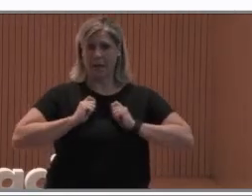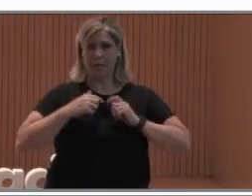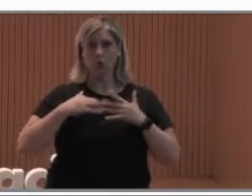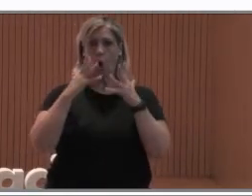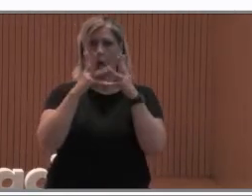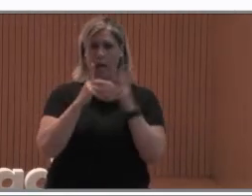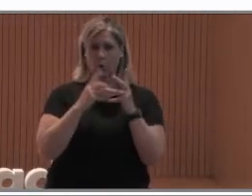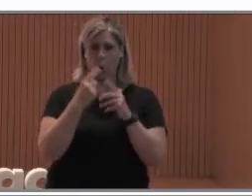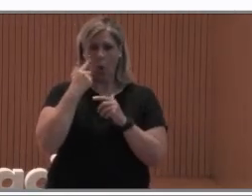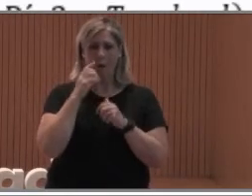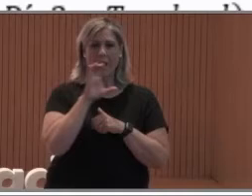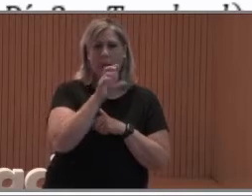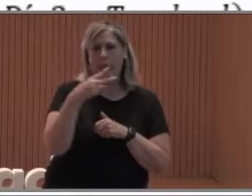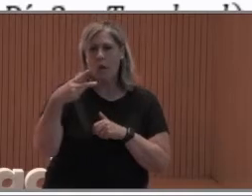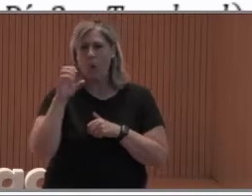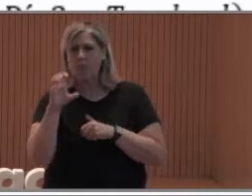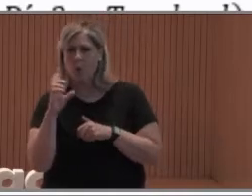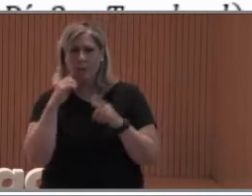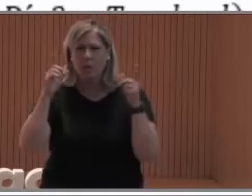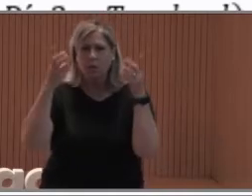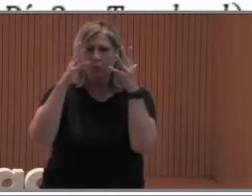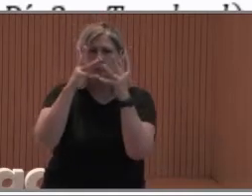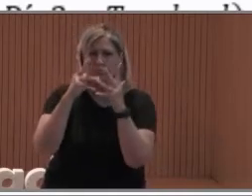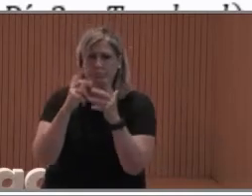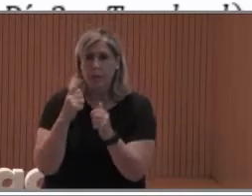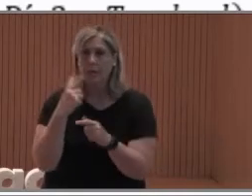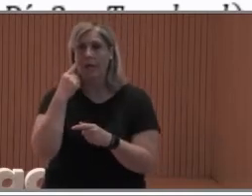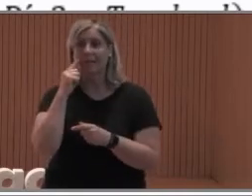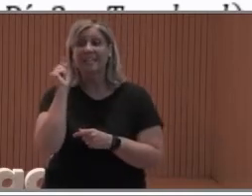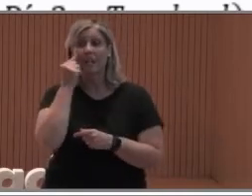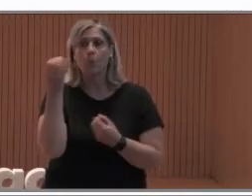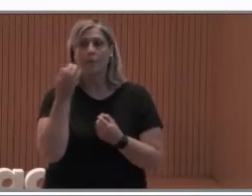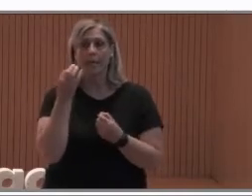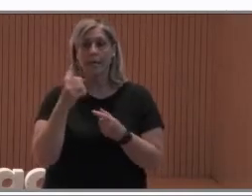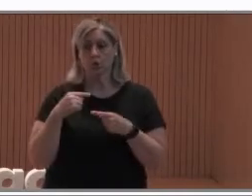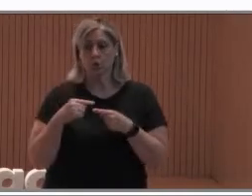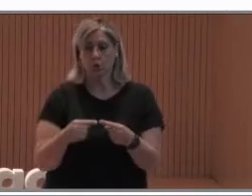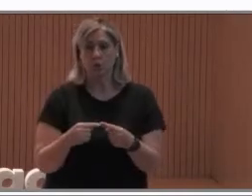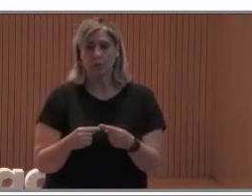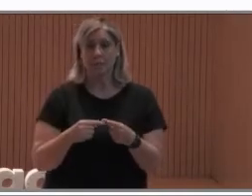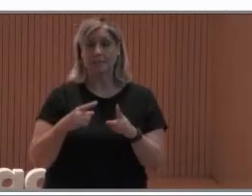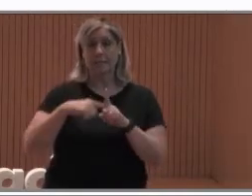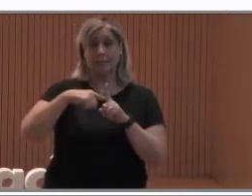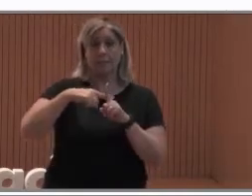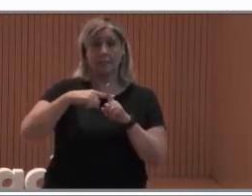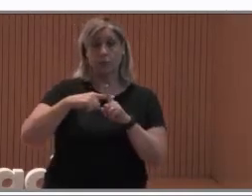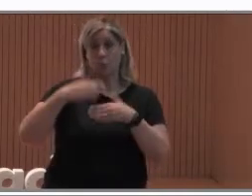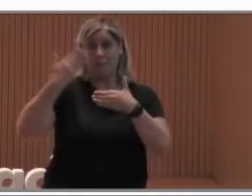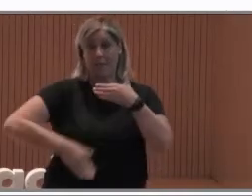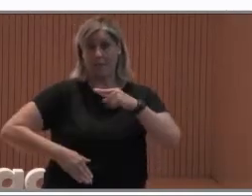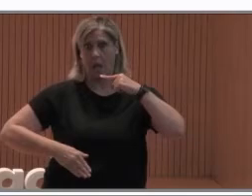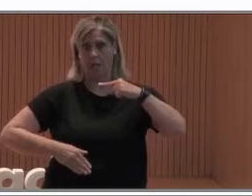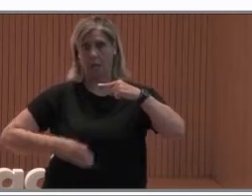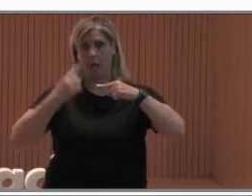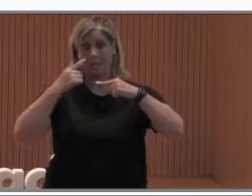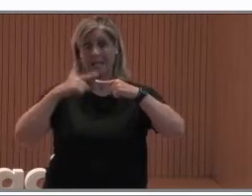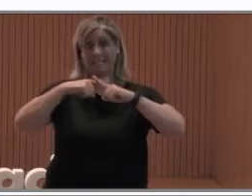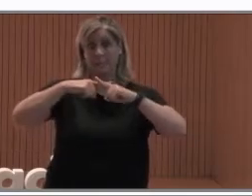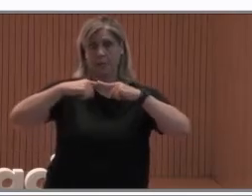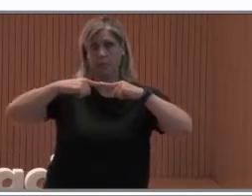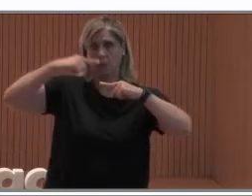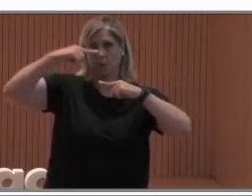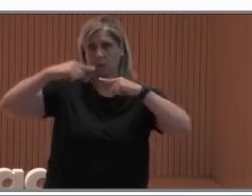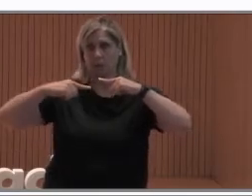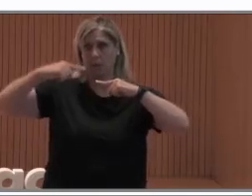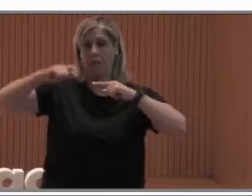esa ecuación, que tiene en cuenta cada día cuánto se aleja la temperatura de la temperatura umbral, tenemos niveles de riesgo. Y nos dan estos niveles de